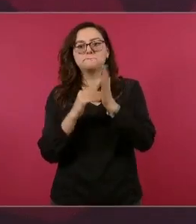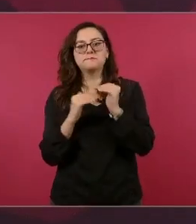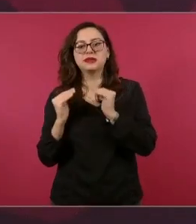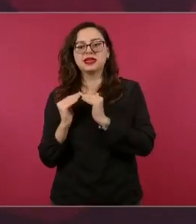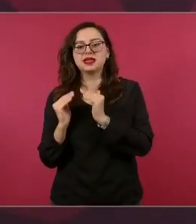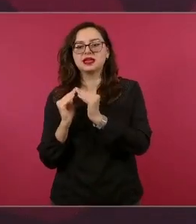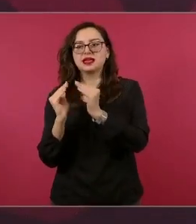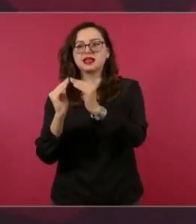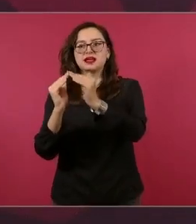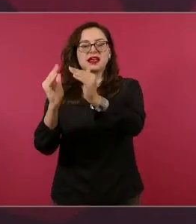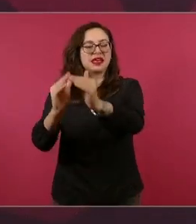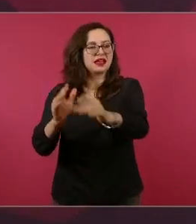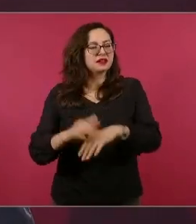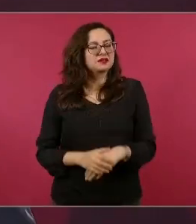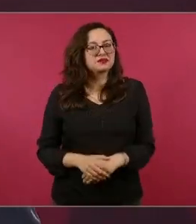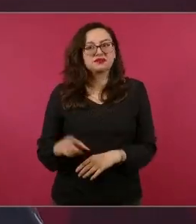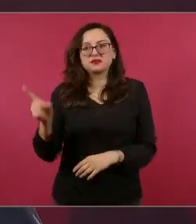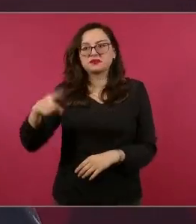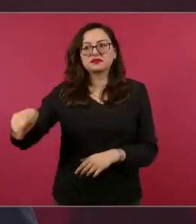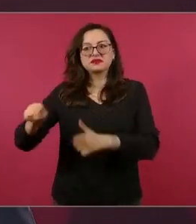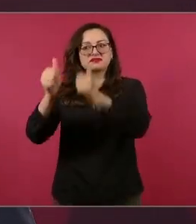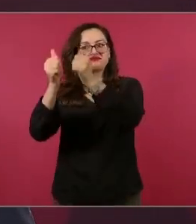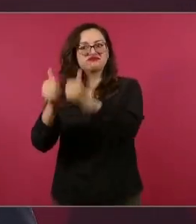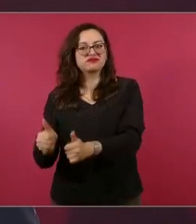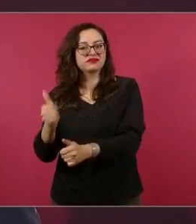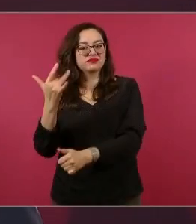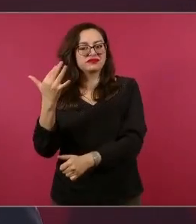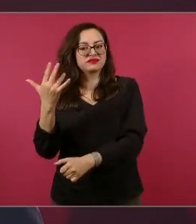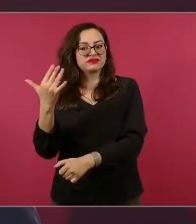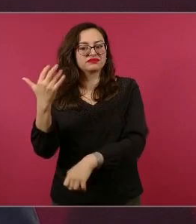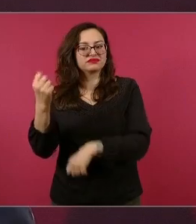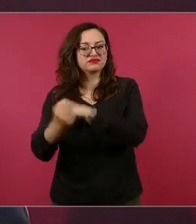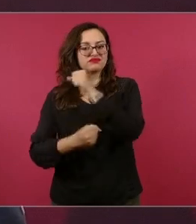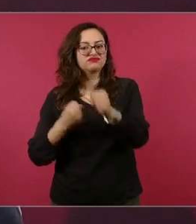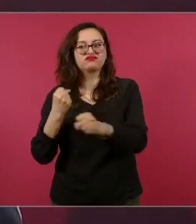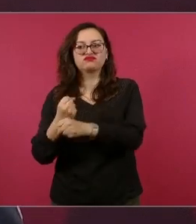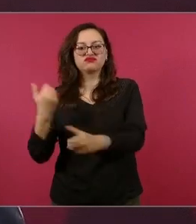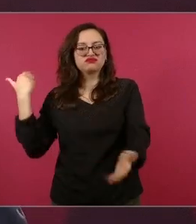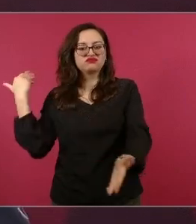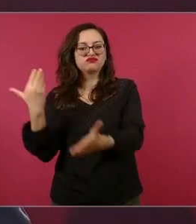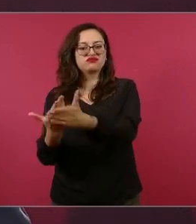Se ordena el desalojo y cuidado con desacatar.